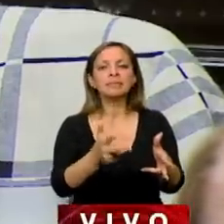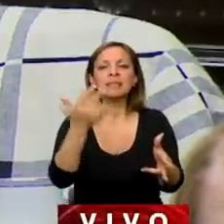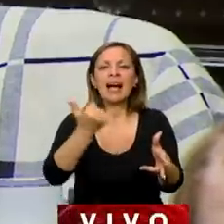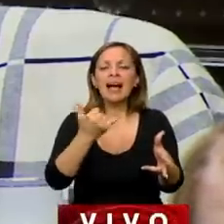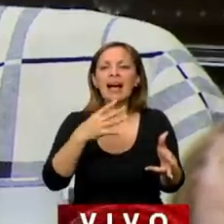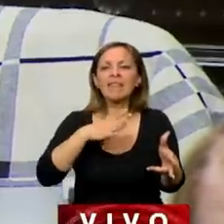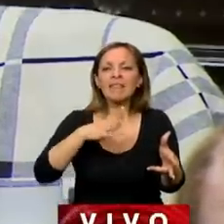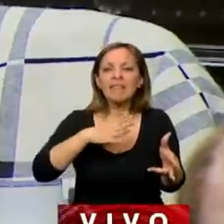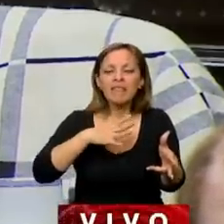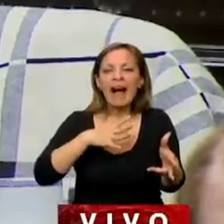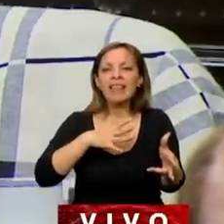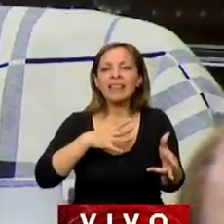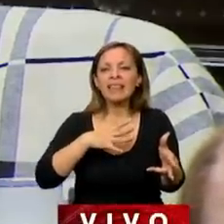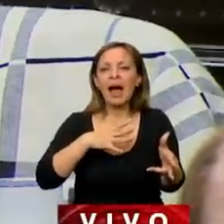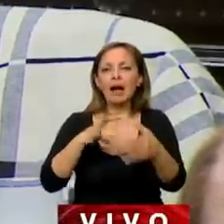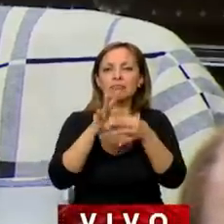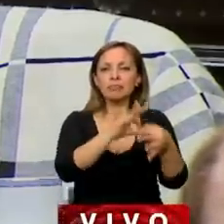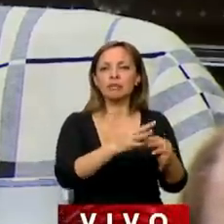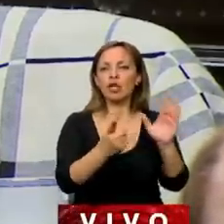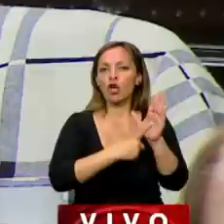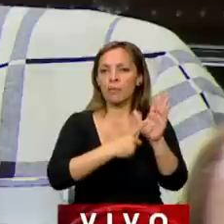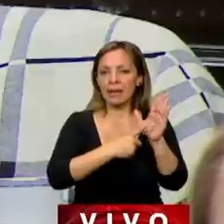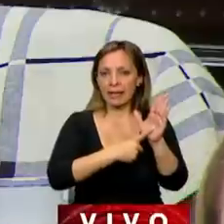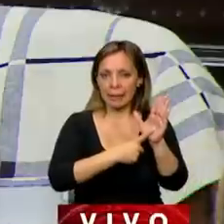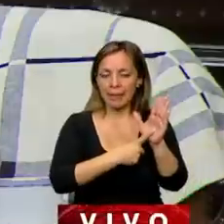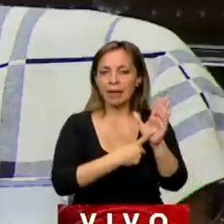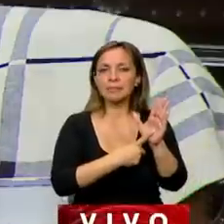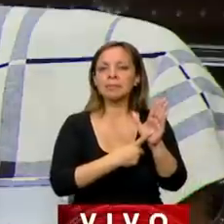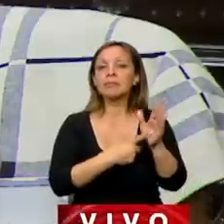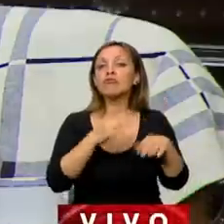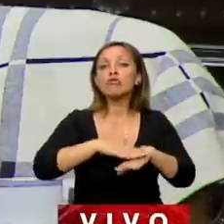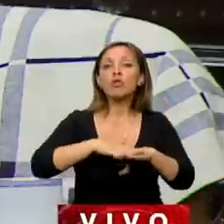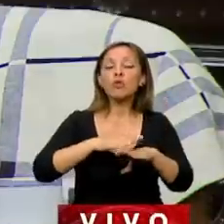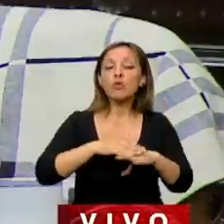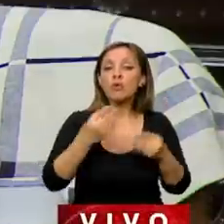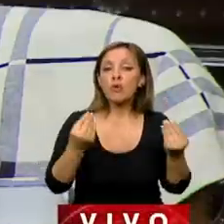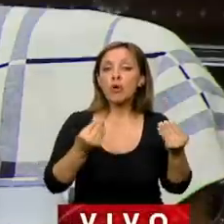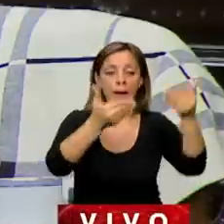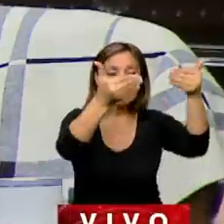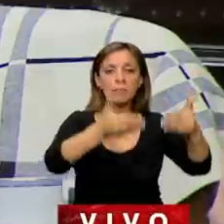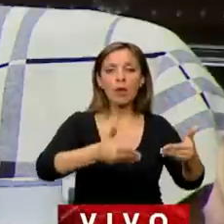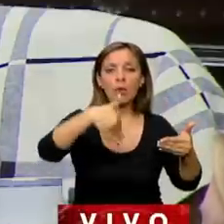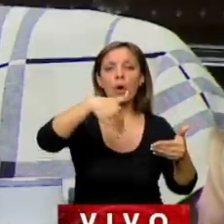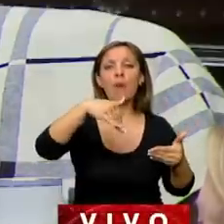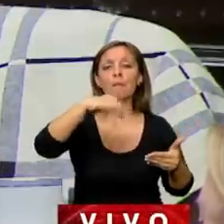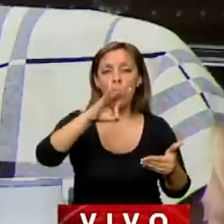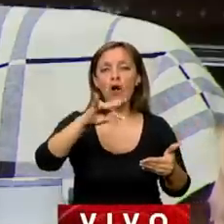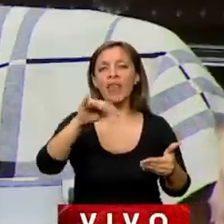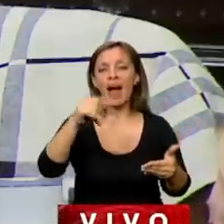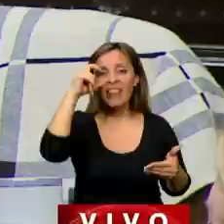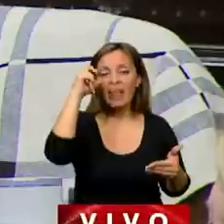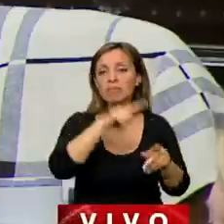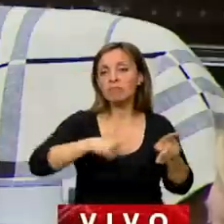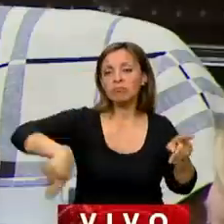la falta de aplicación de la normativa vigente producto de la no utilización del módulo MODADE por todos